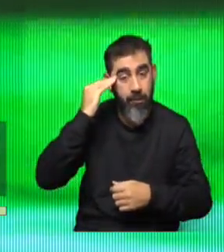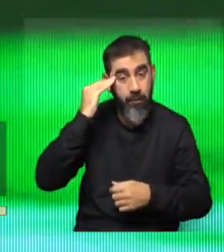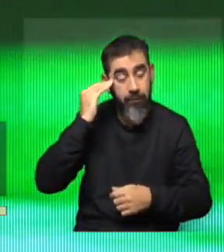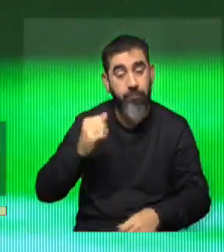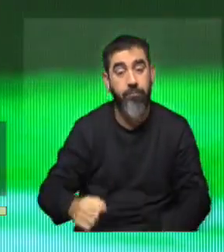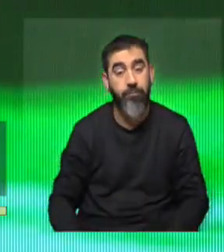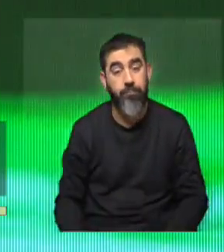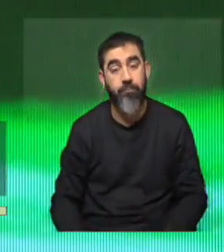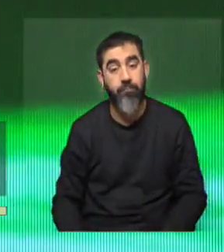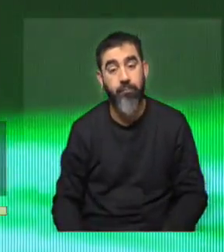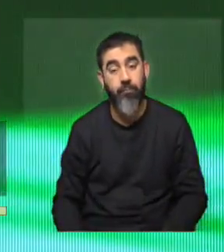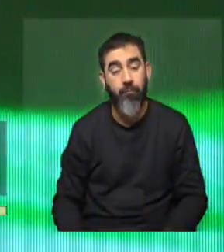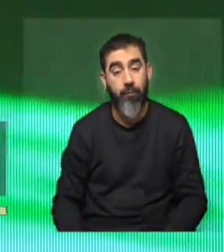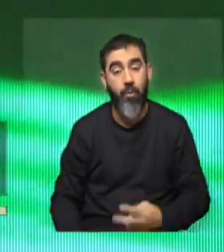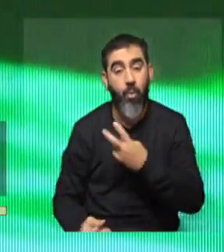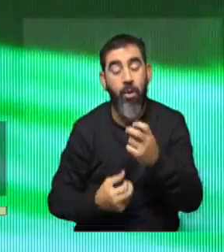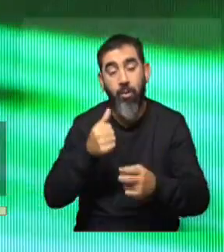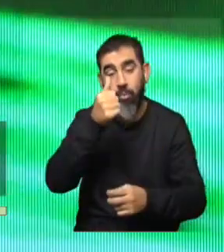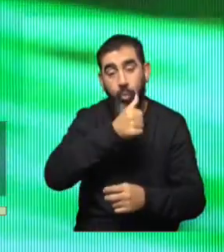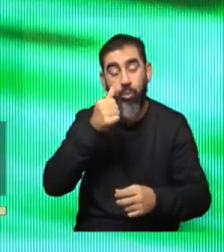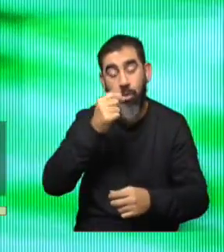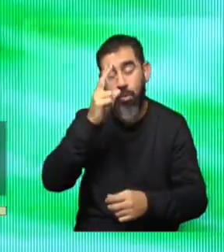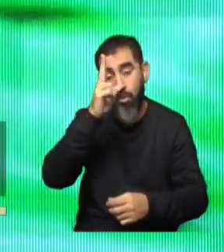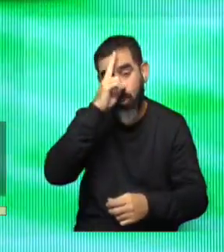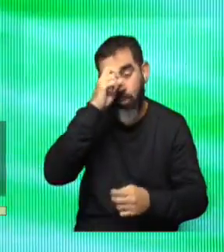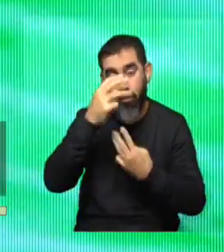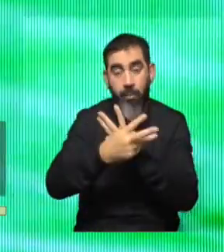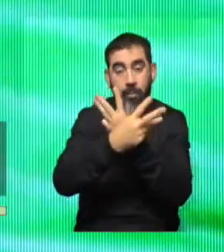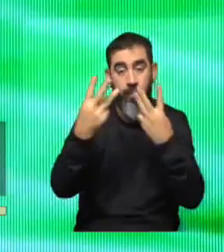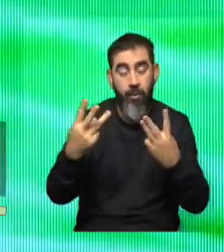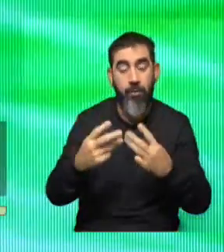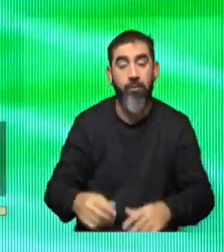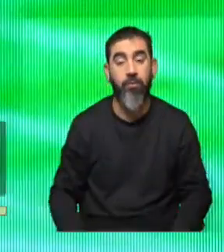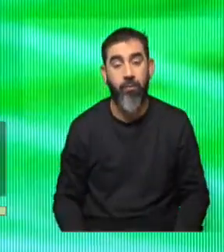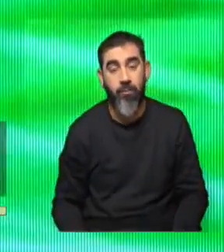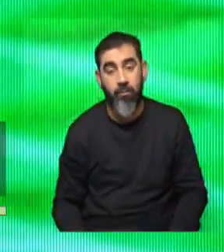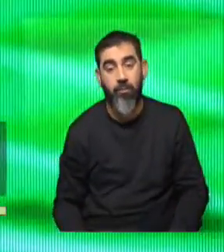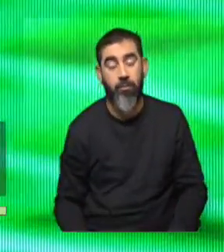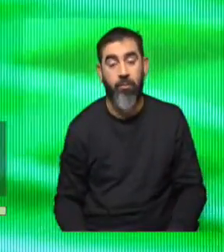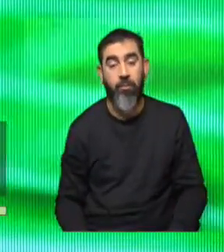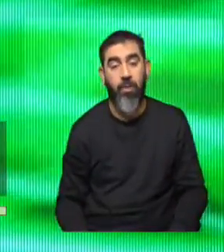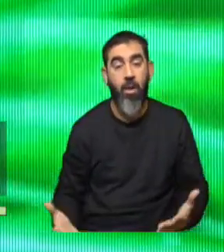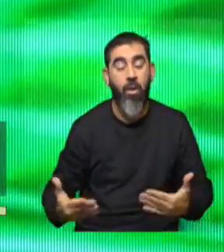a buscar soluciones en los hospitales generales es decir estamos en un proceso de